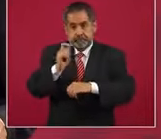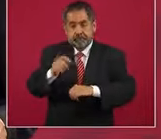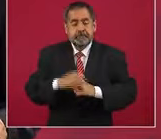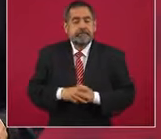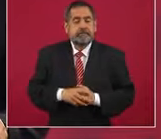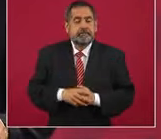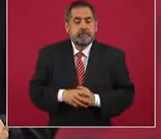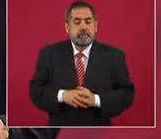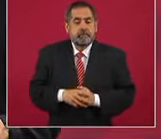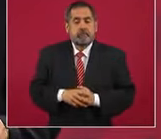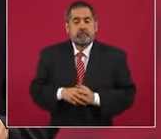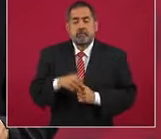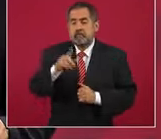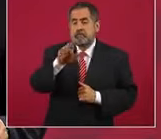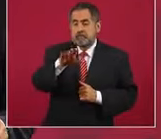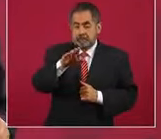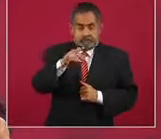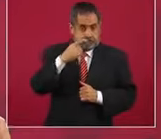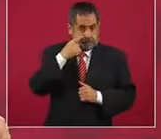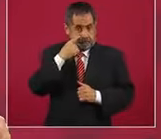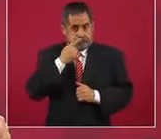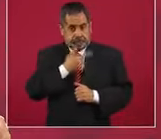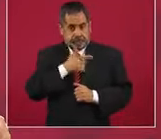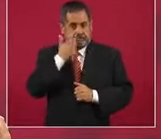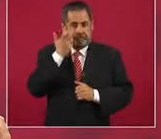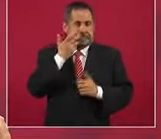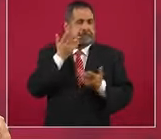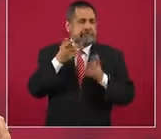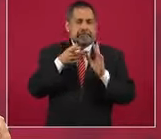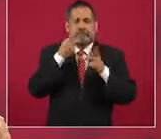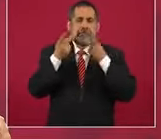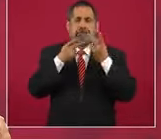como no me gusta andar con rodeos,